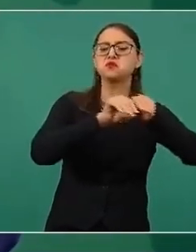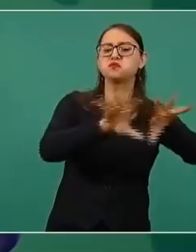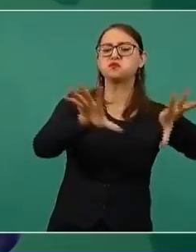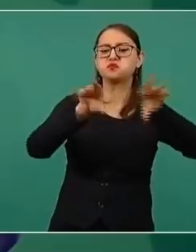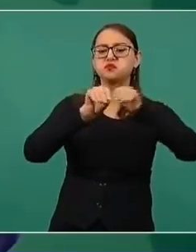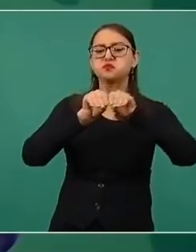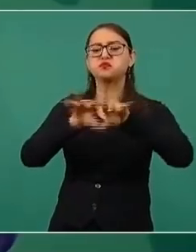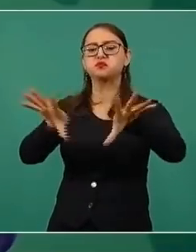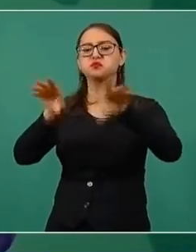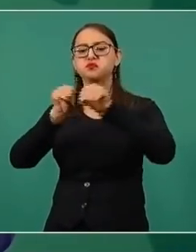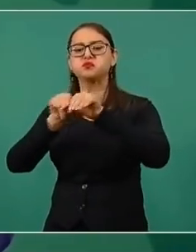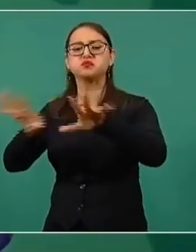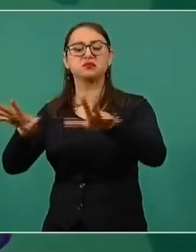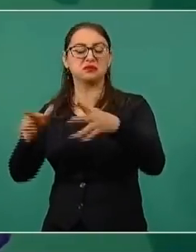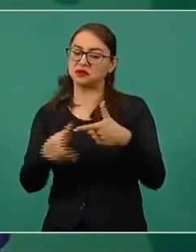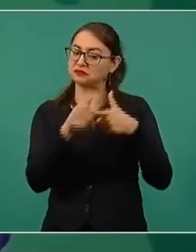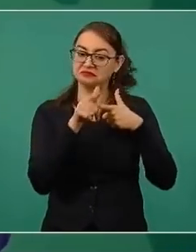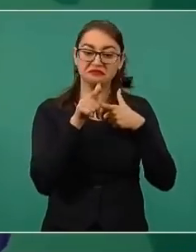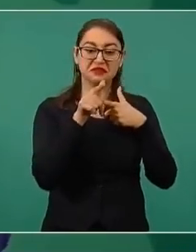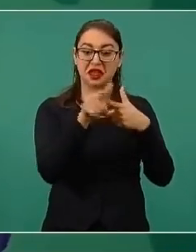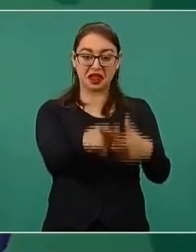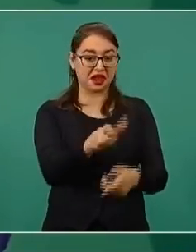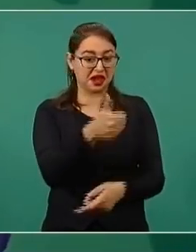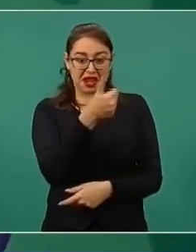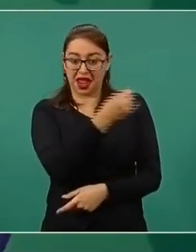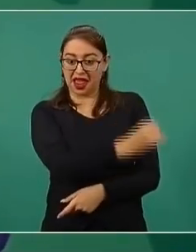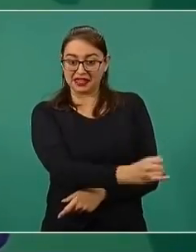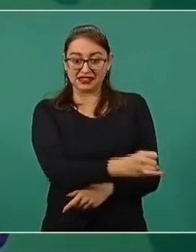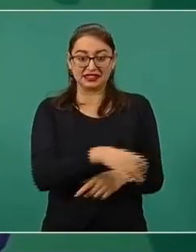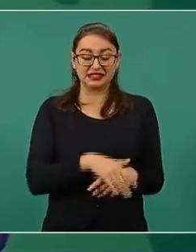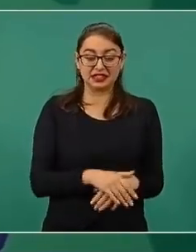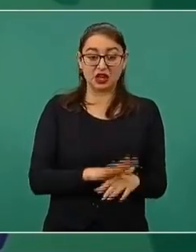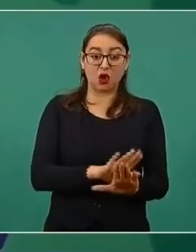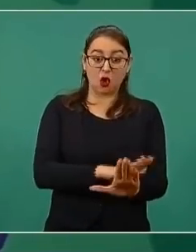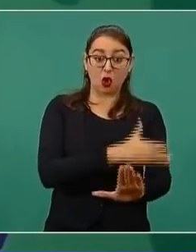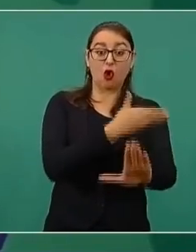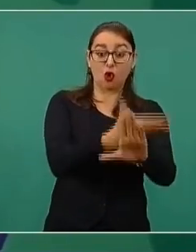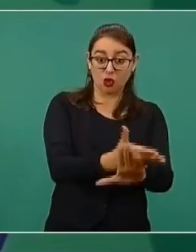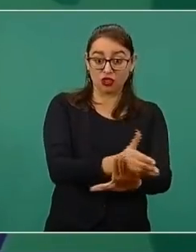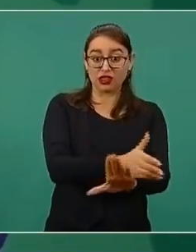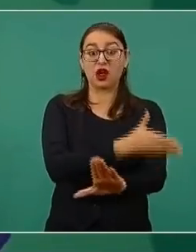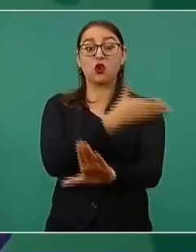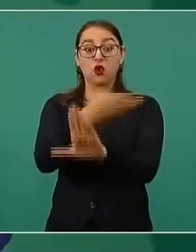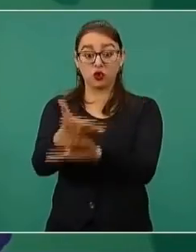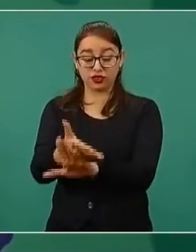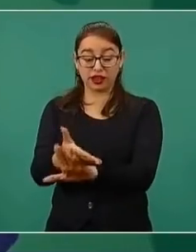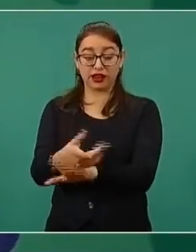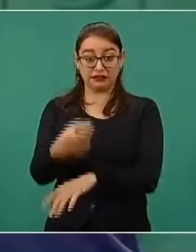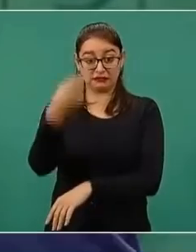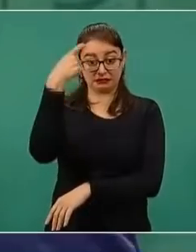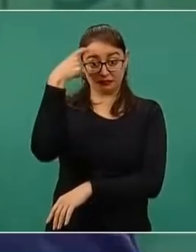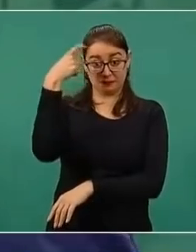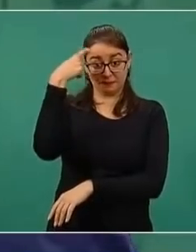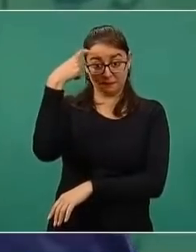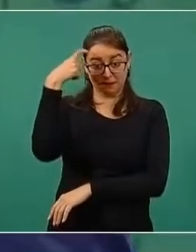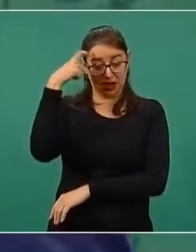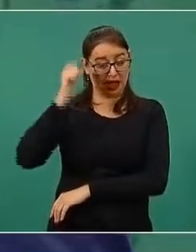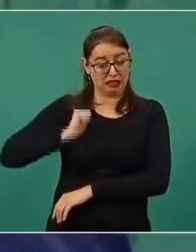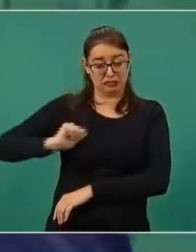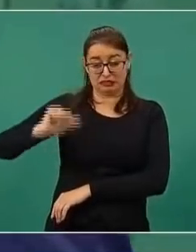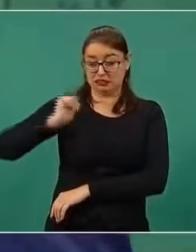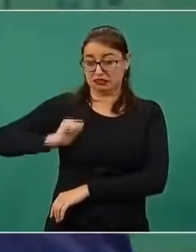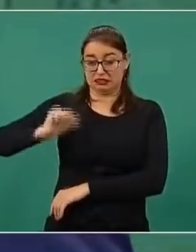Y yo diría afectando con ese pensamiento retrógrada,